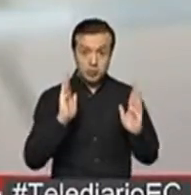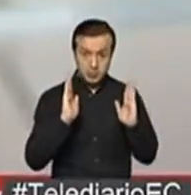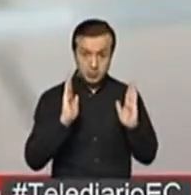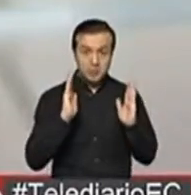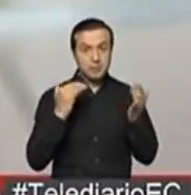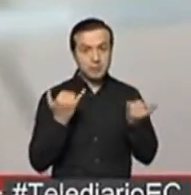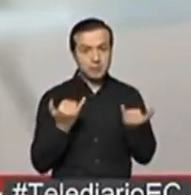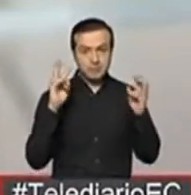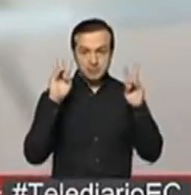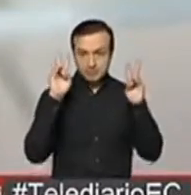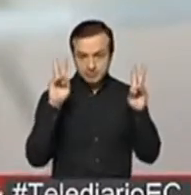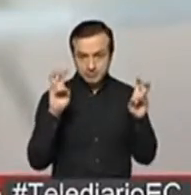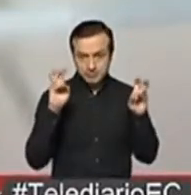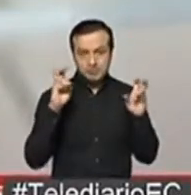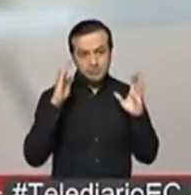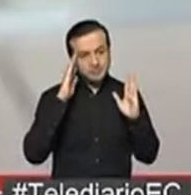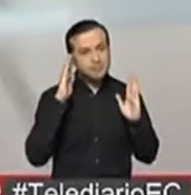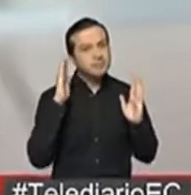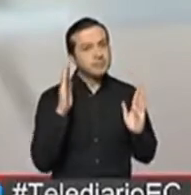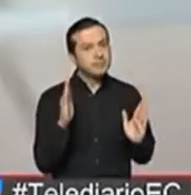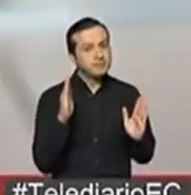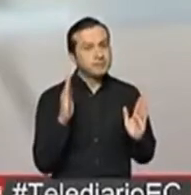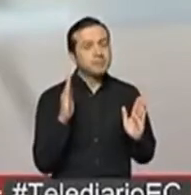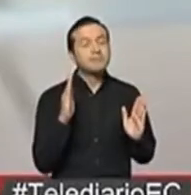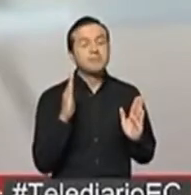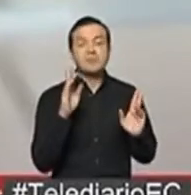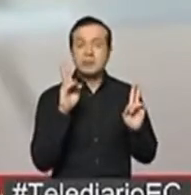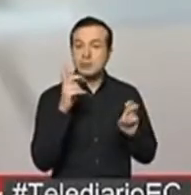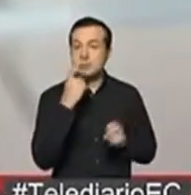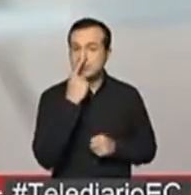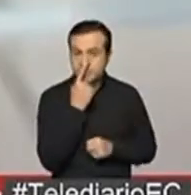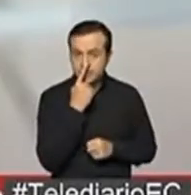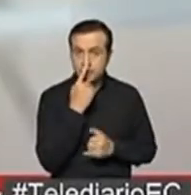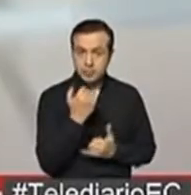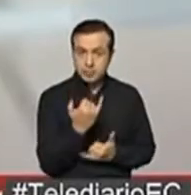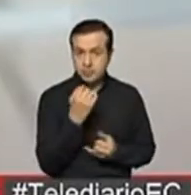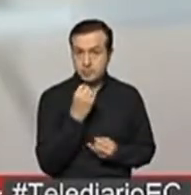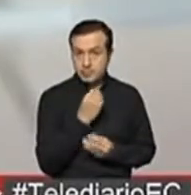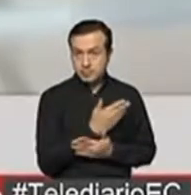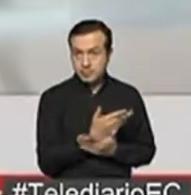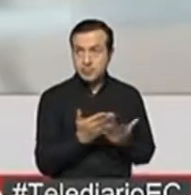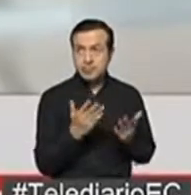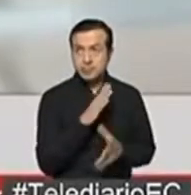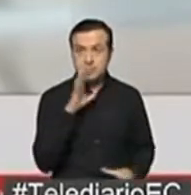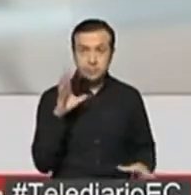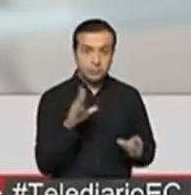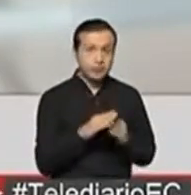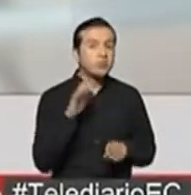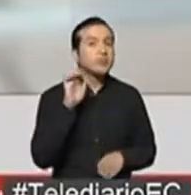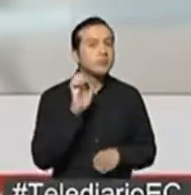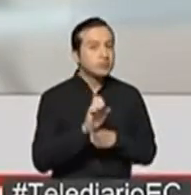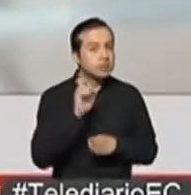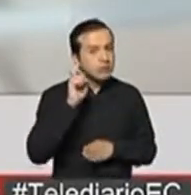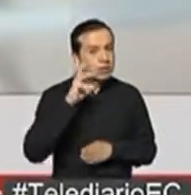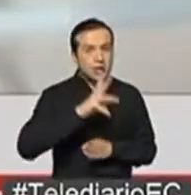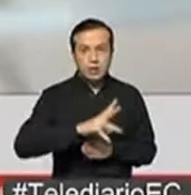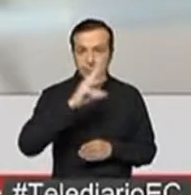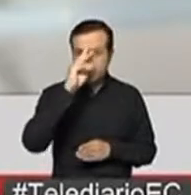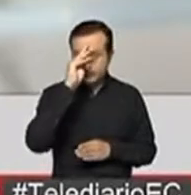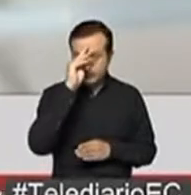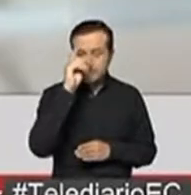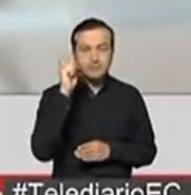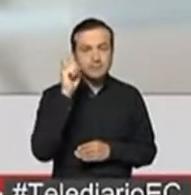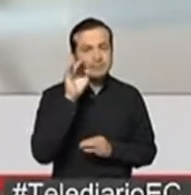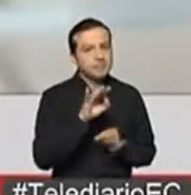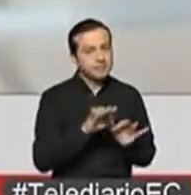este mes es relativamente interesante de mucha actualidad y que todos los ecuatorianos debemos saber porque